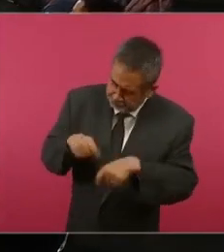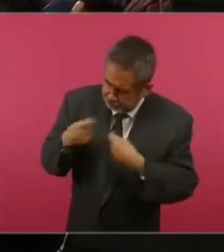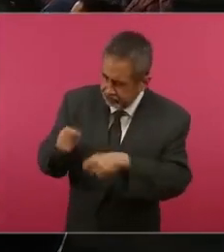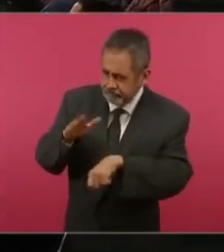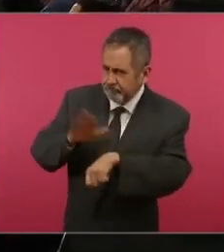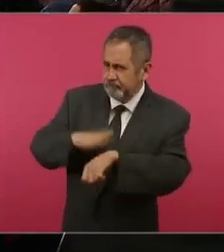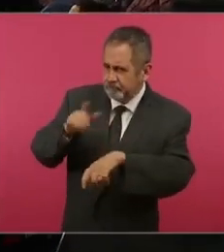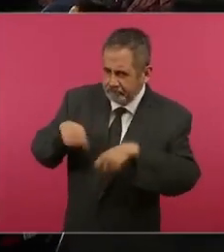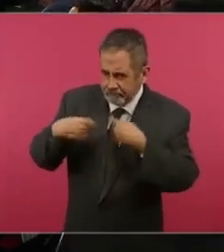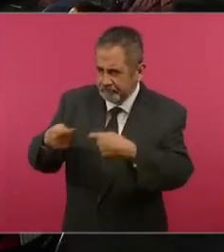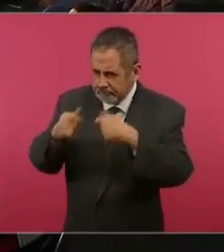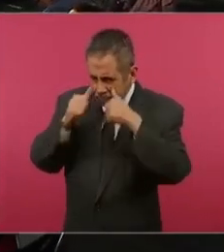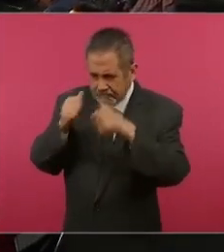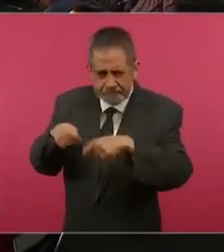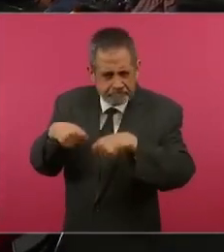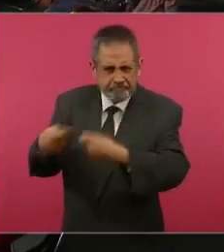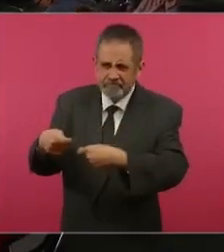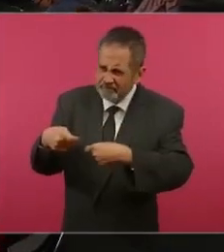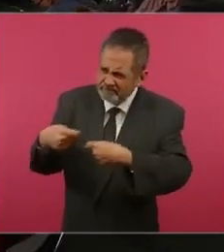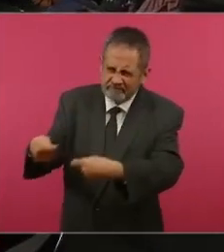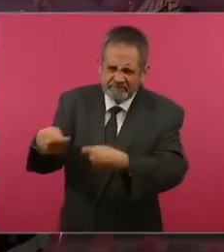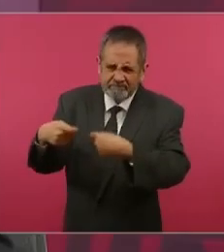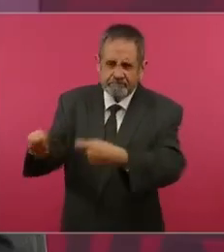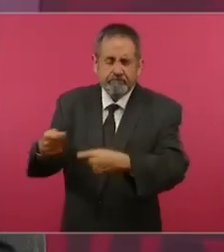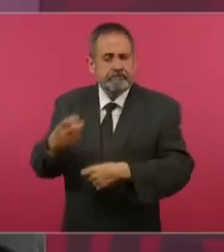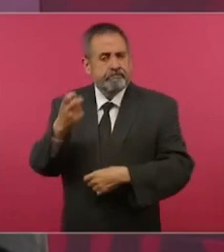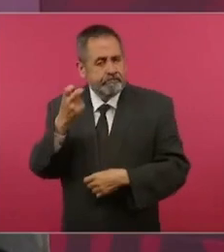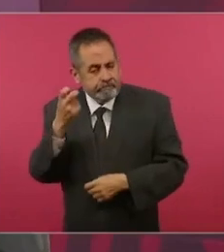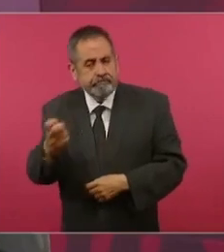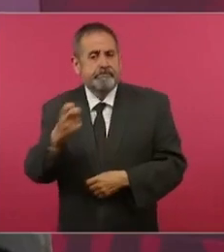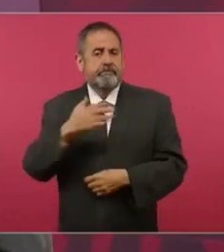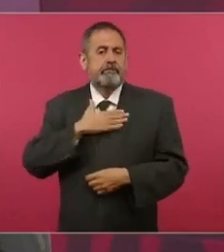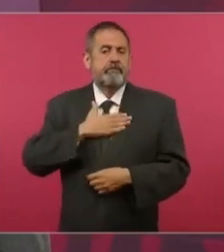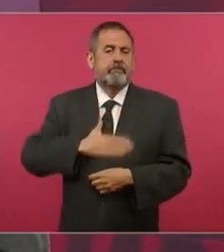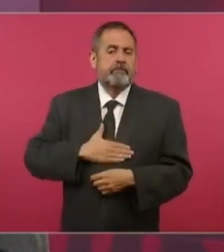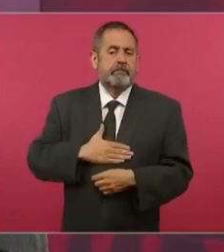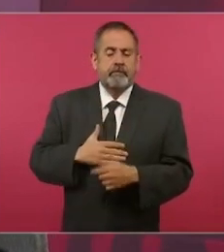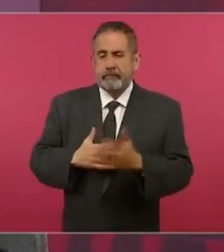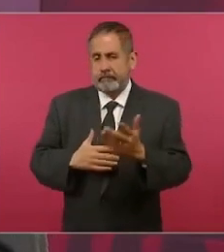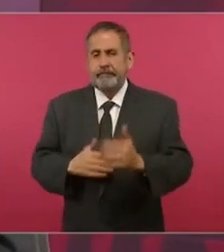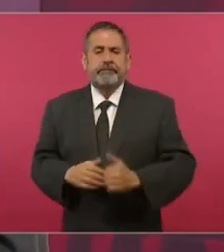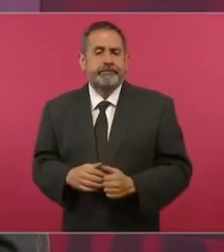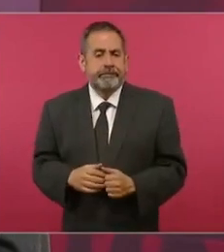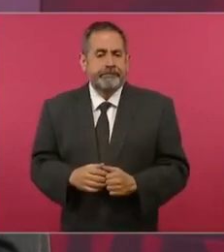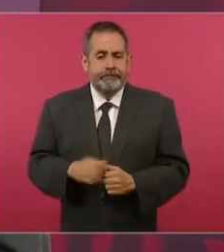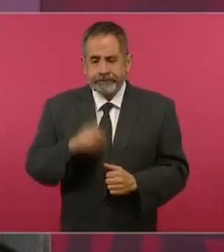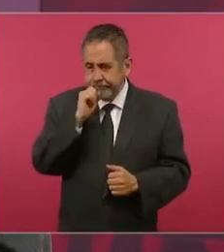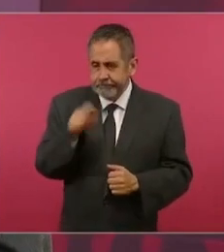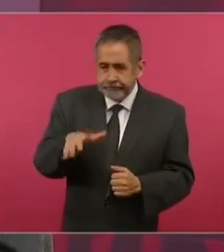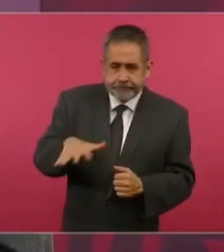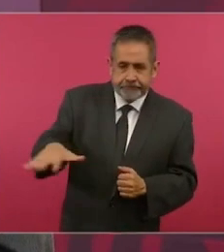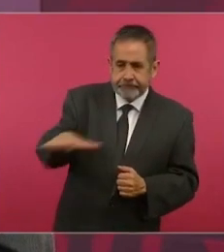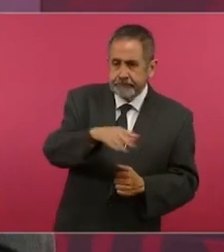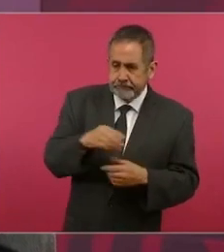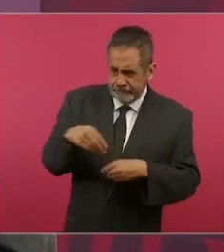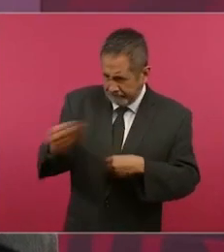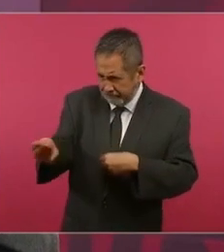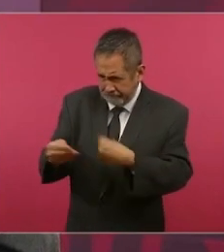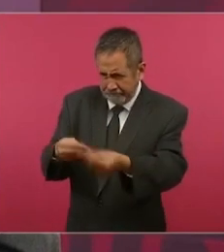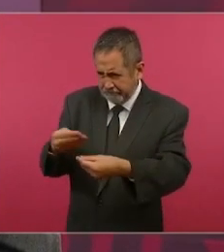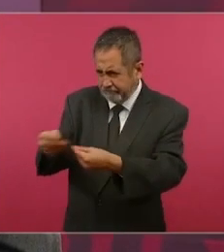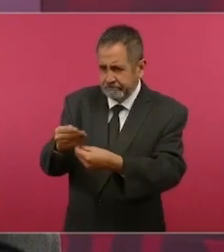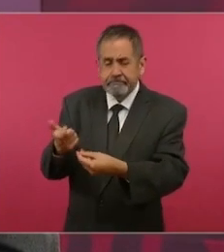porque eso es la justicia. Y además eso fortalece el mercado interno,